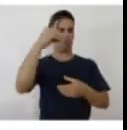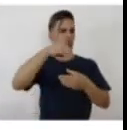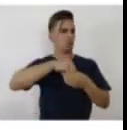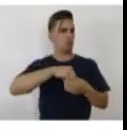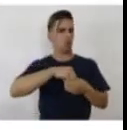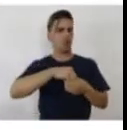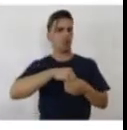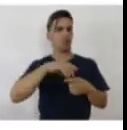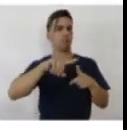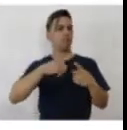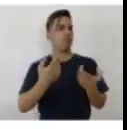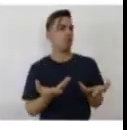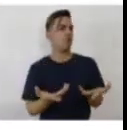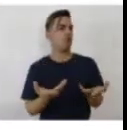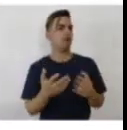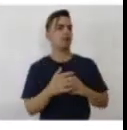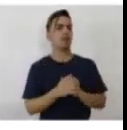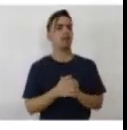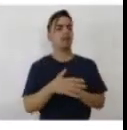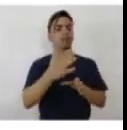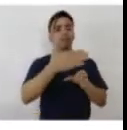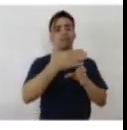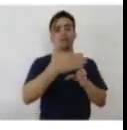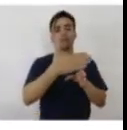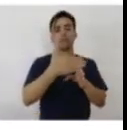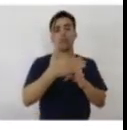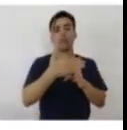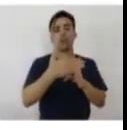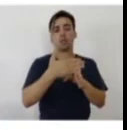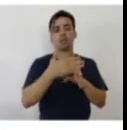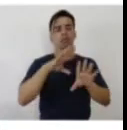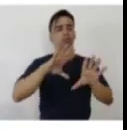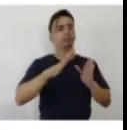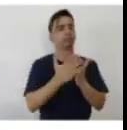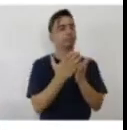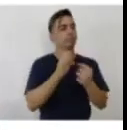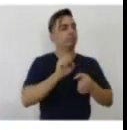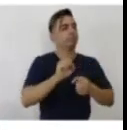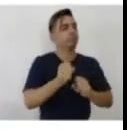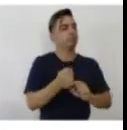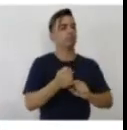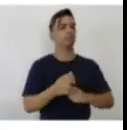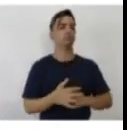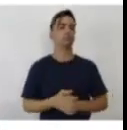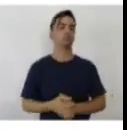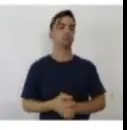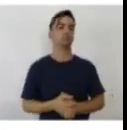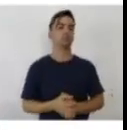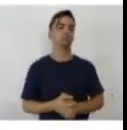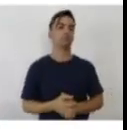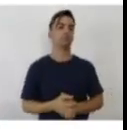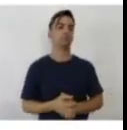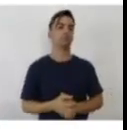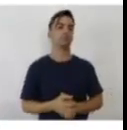se incluye. No se incluye porque la desigualdad es estricta.